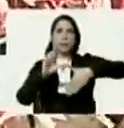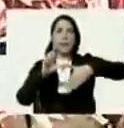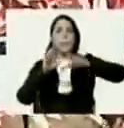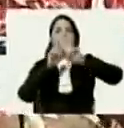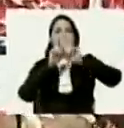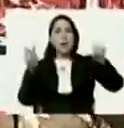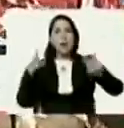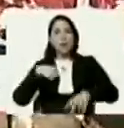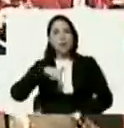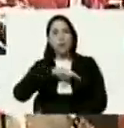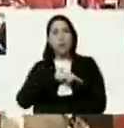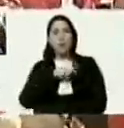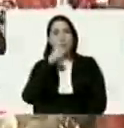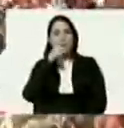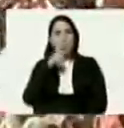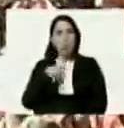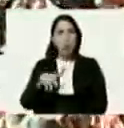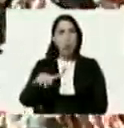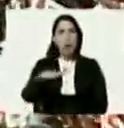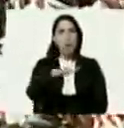pueblo.